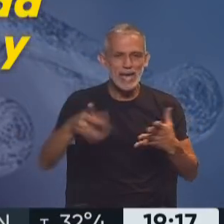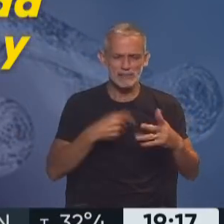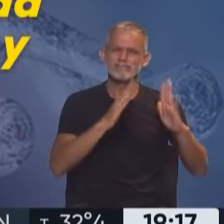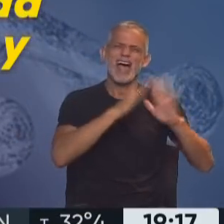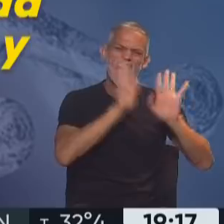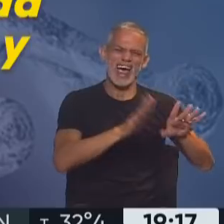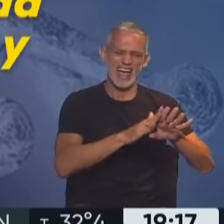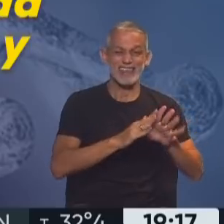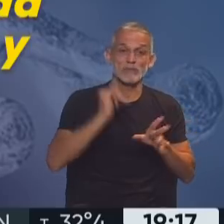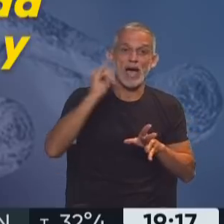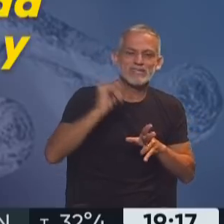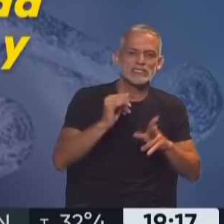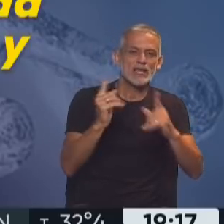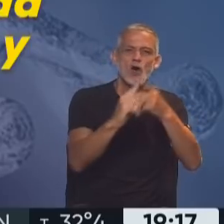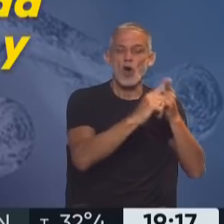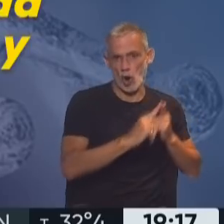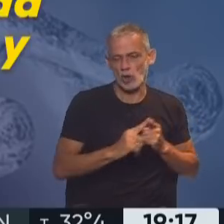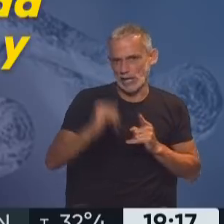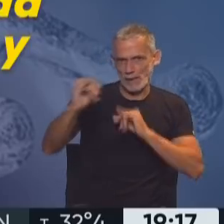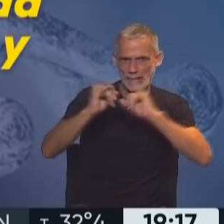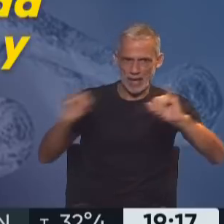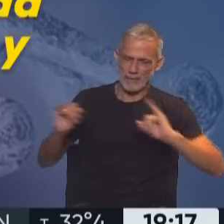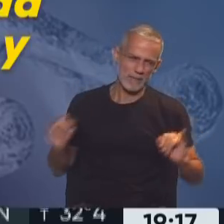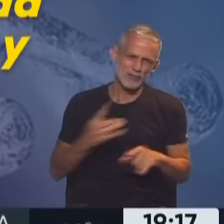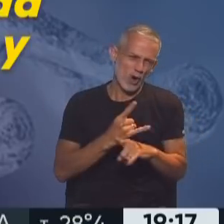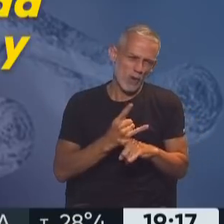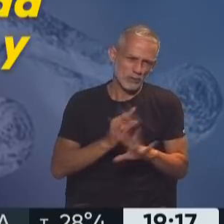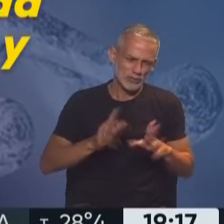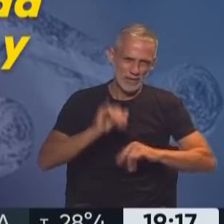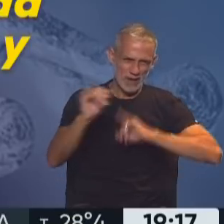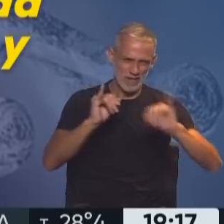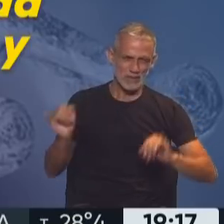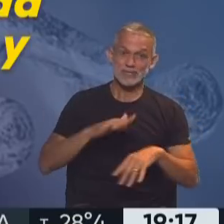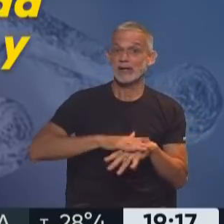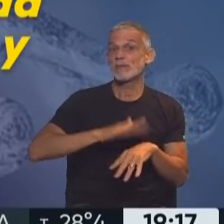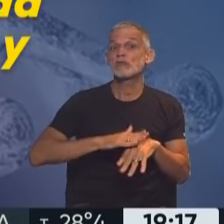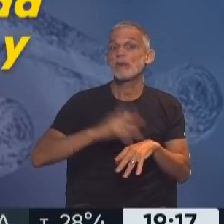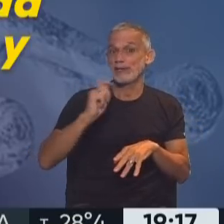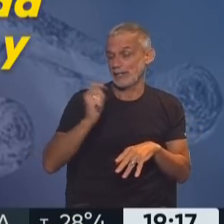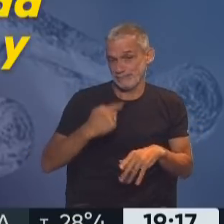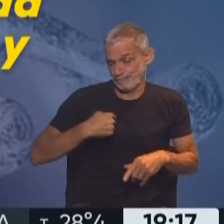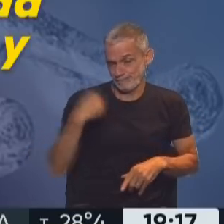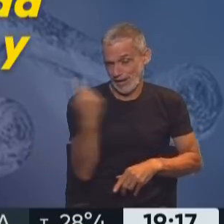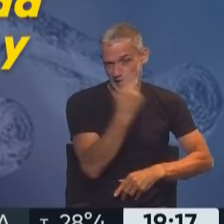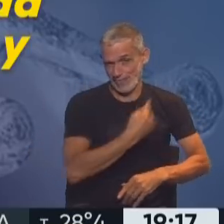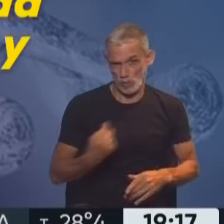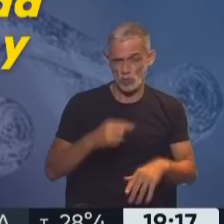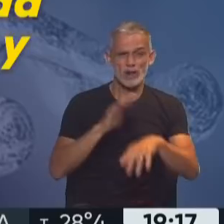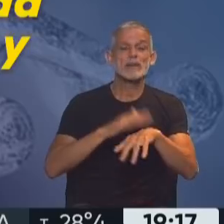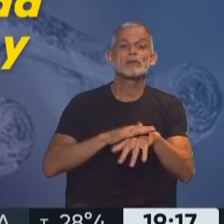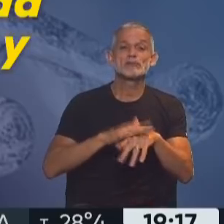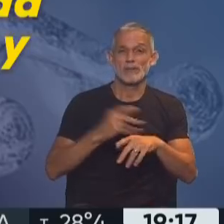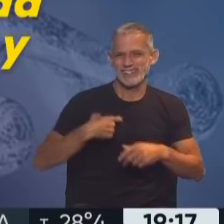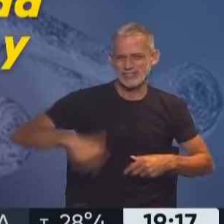y avisale a tus contactos estrechos. Como siempre decimos, Ariel, ¿no?, la responsabilidad que empieza por nosotros, la